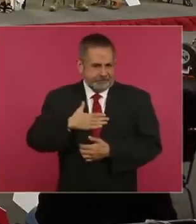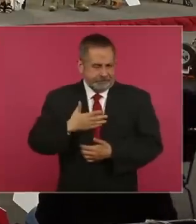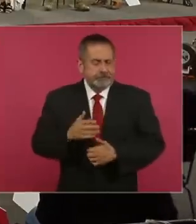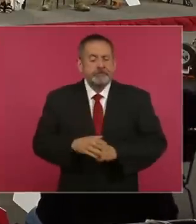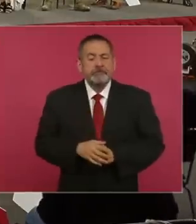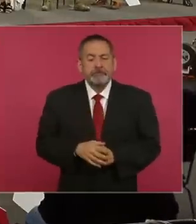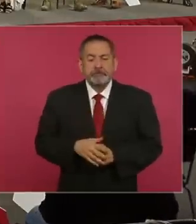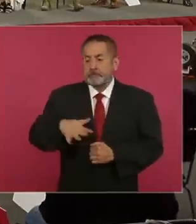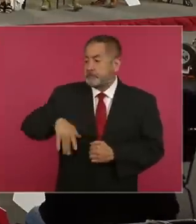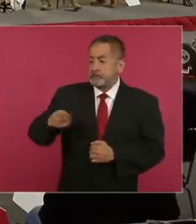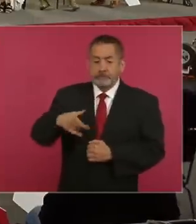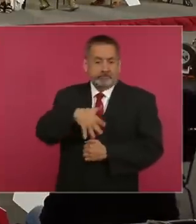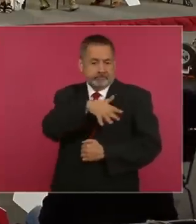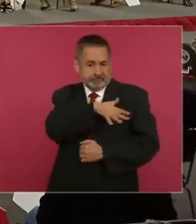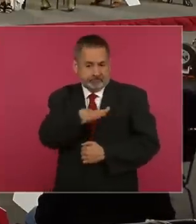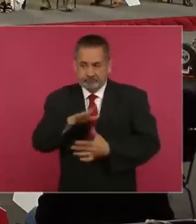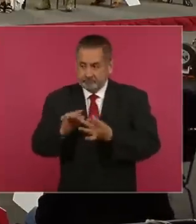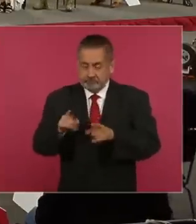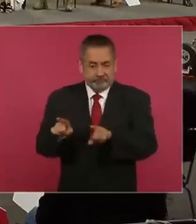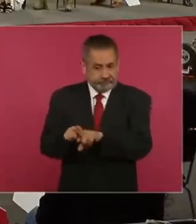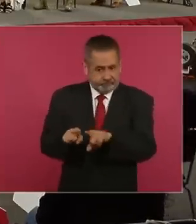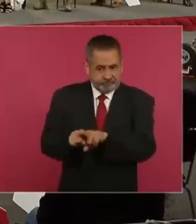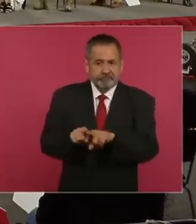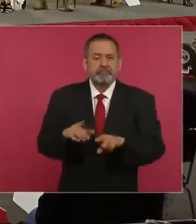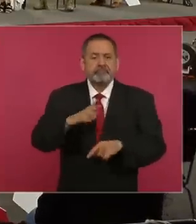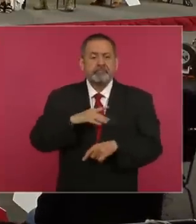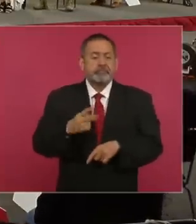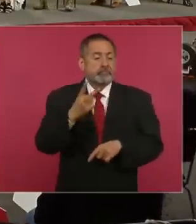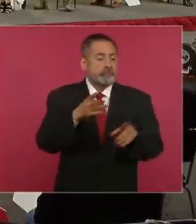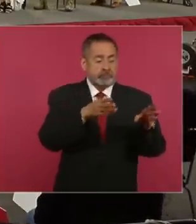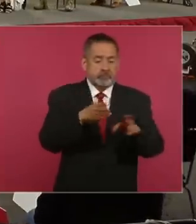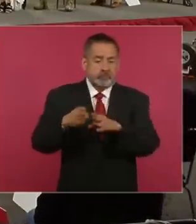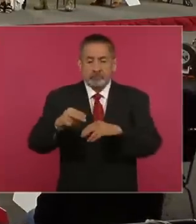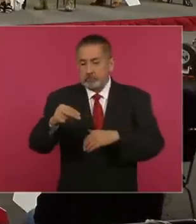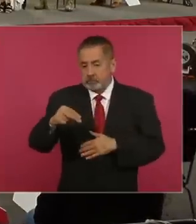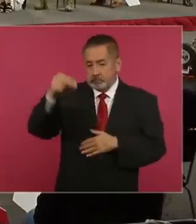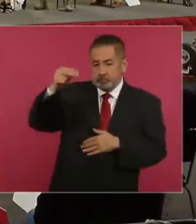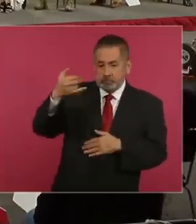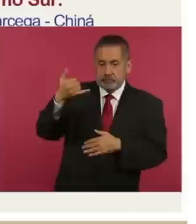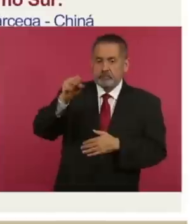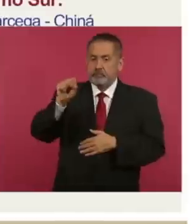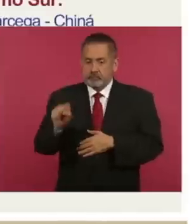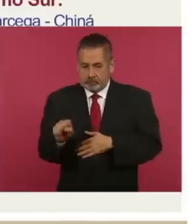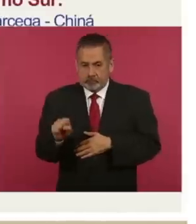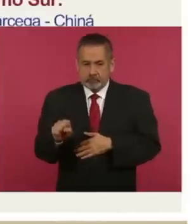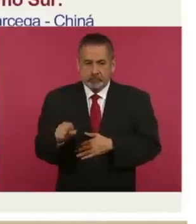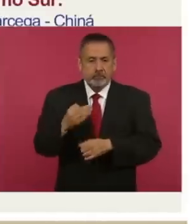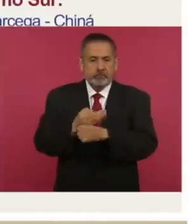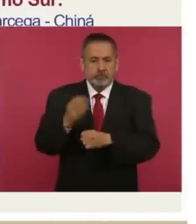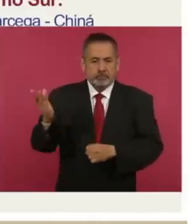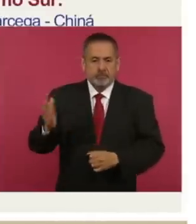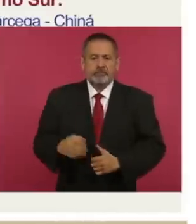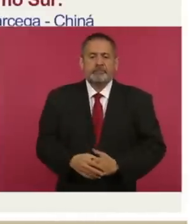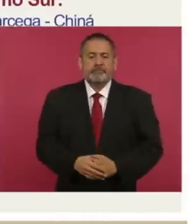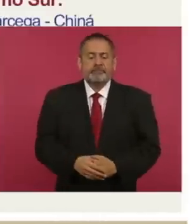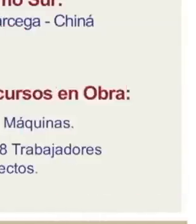ya comentó el general Águila, tenemos dos subtramos, el norte y el sur En este momento están trabajando